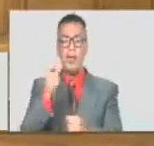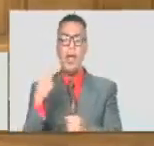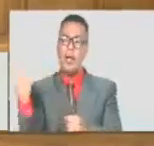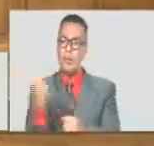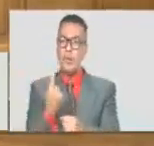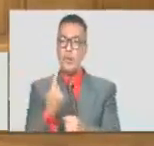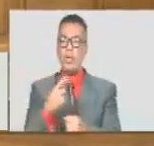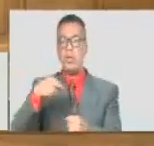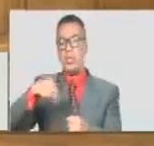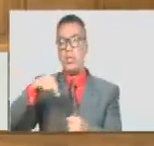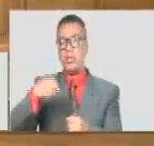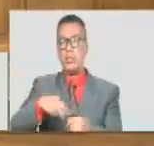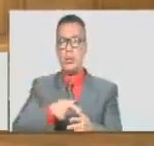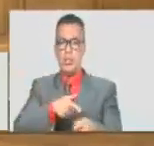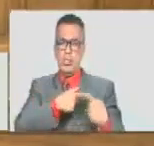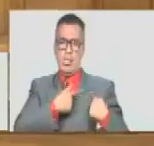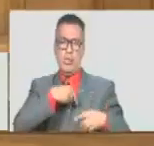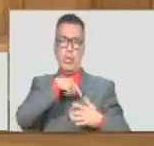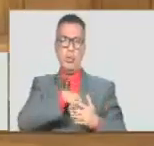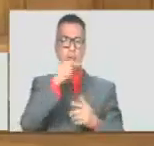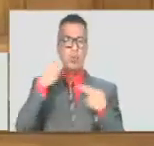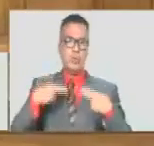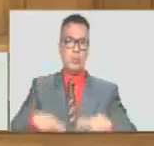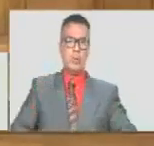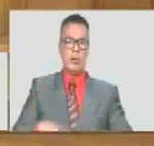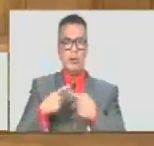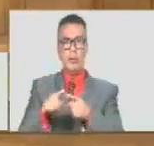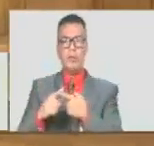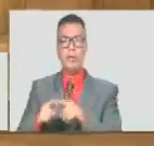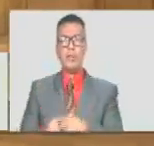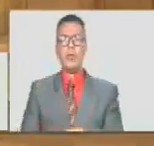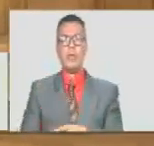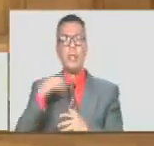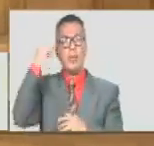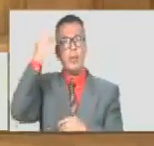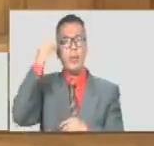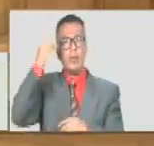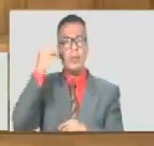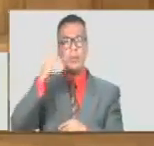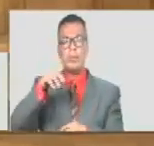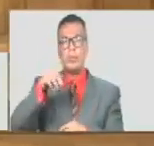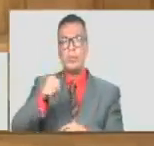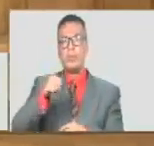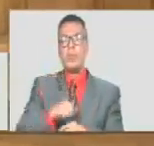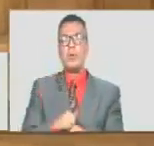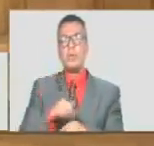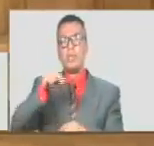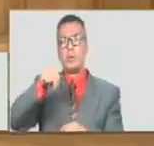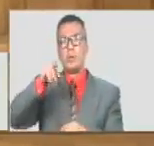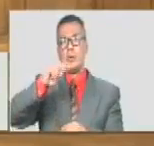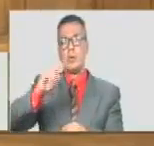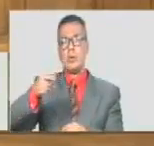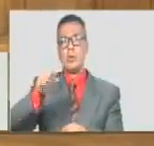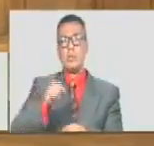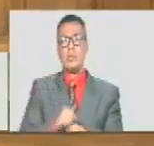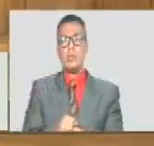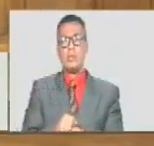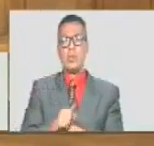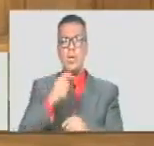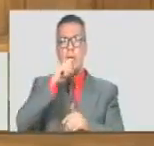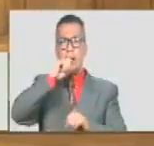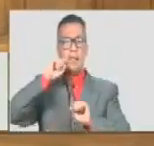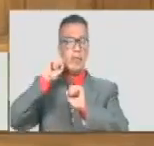más naturalmente al corazón humano que lo contrario. El pensamiento de Madiba, Nelson Mandela. El odio